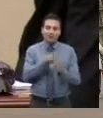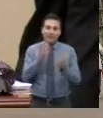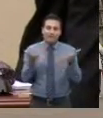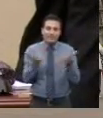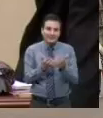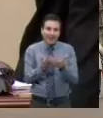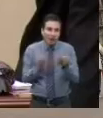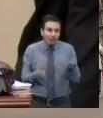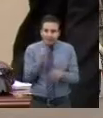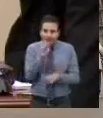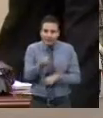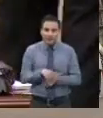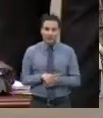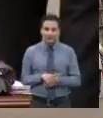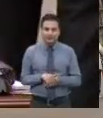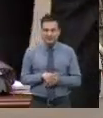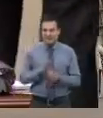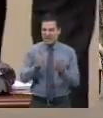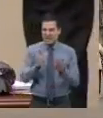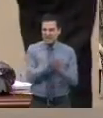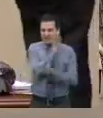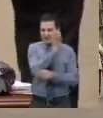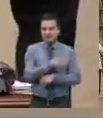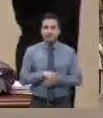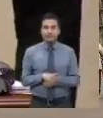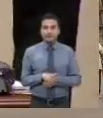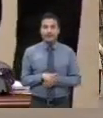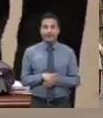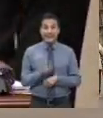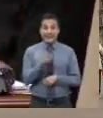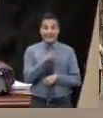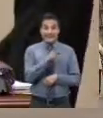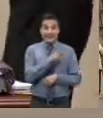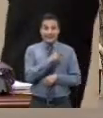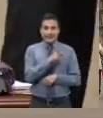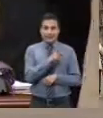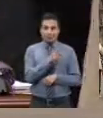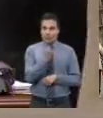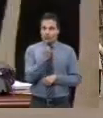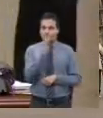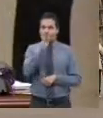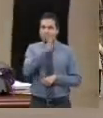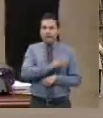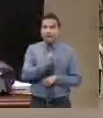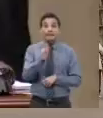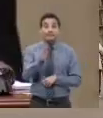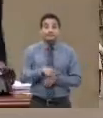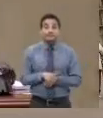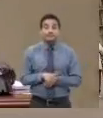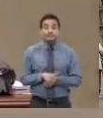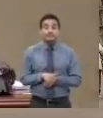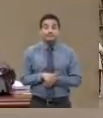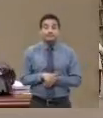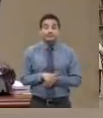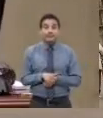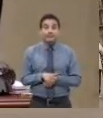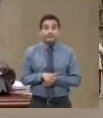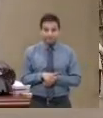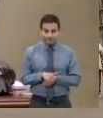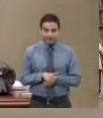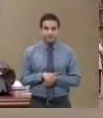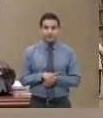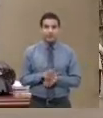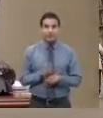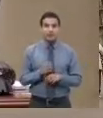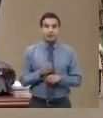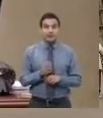viendo. Y la otra parte es aplicar recurso, que es lo que estamos viendo aquí, no estamos viendo el periodo de